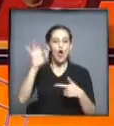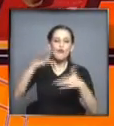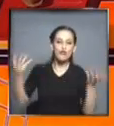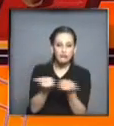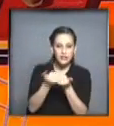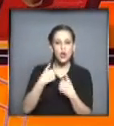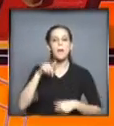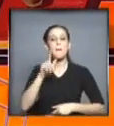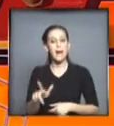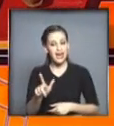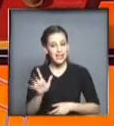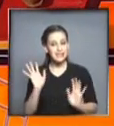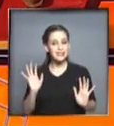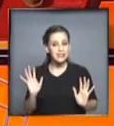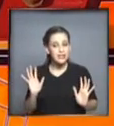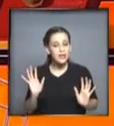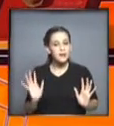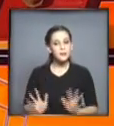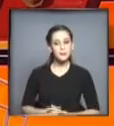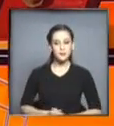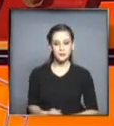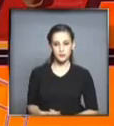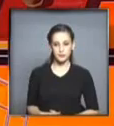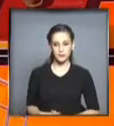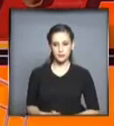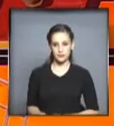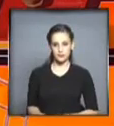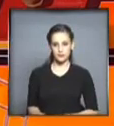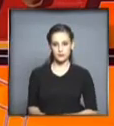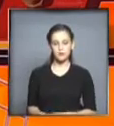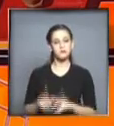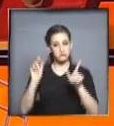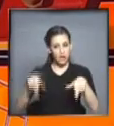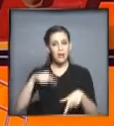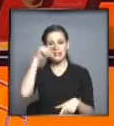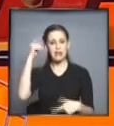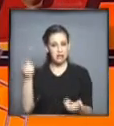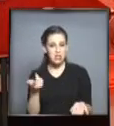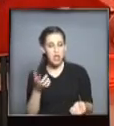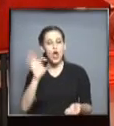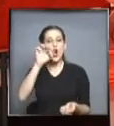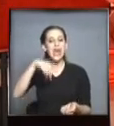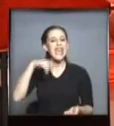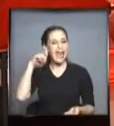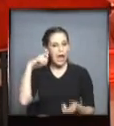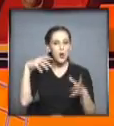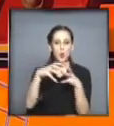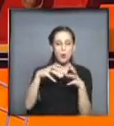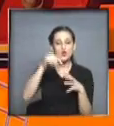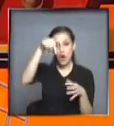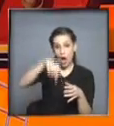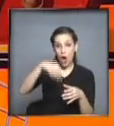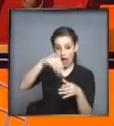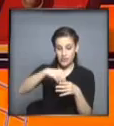parece que, o sea, es como meterse en algo que está muy bueno también. Yo ahora estoy en una ONG,